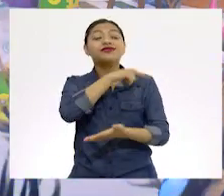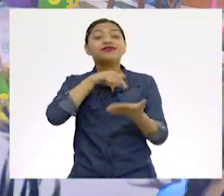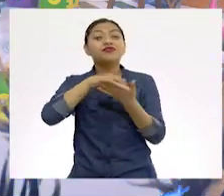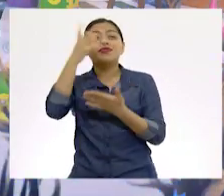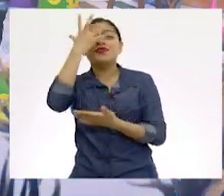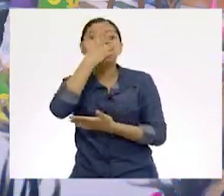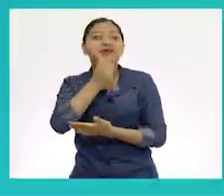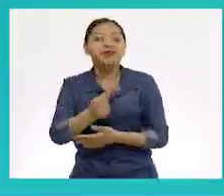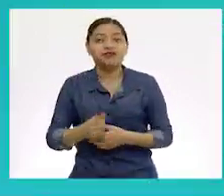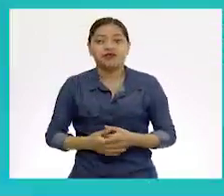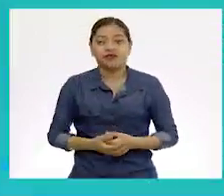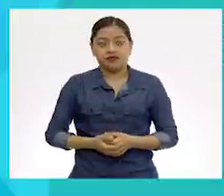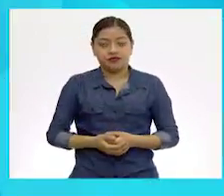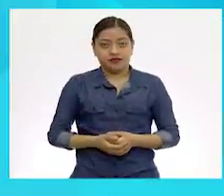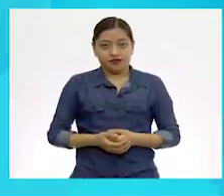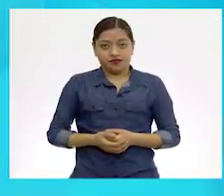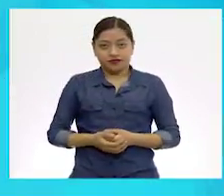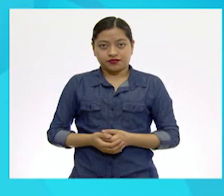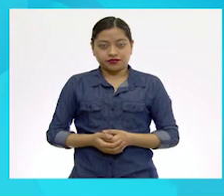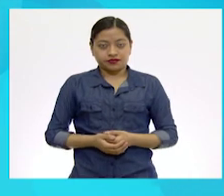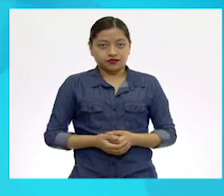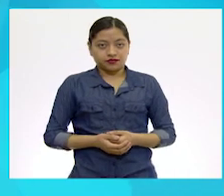verlo.